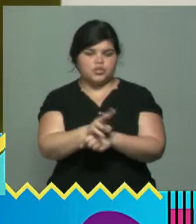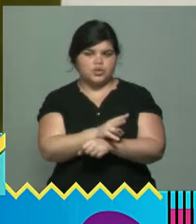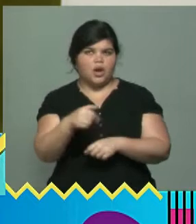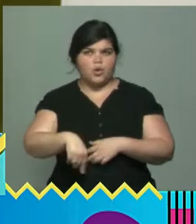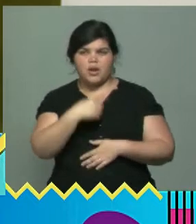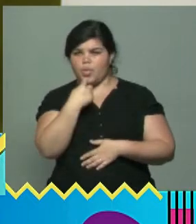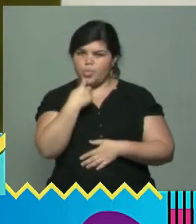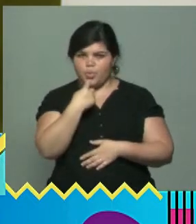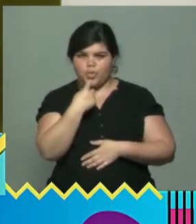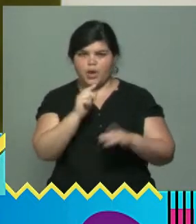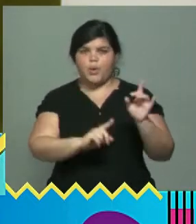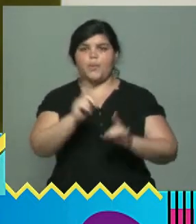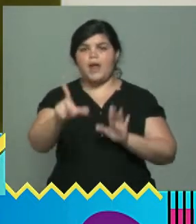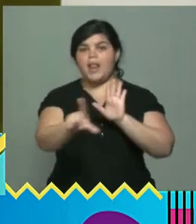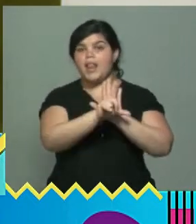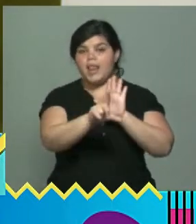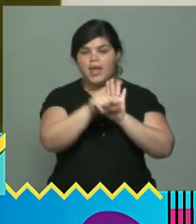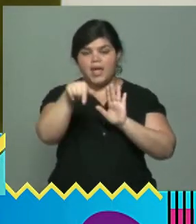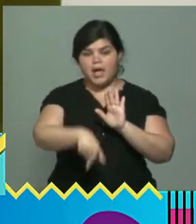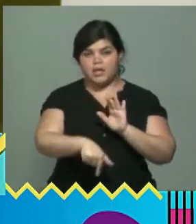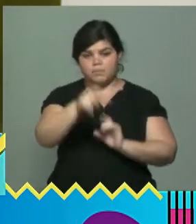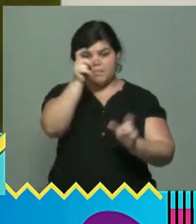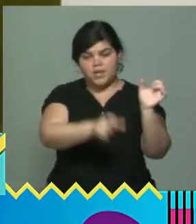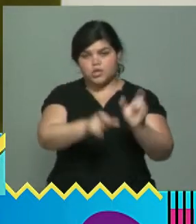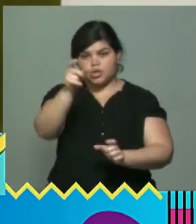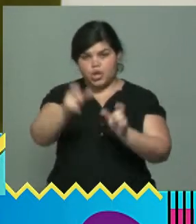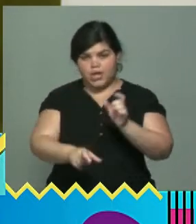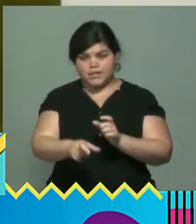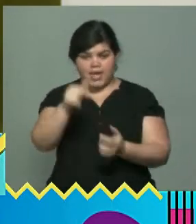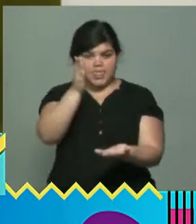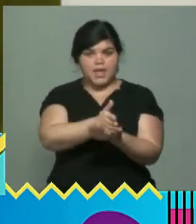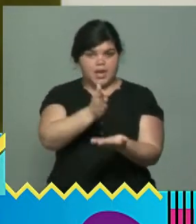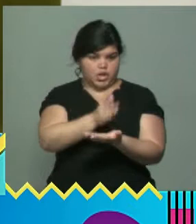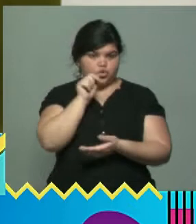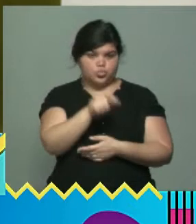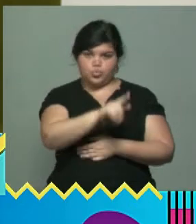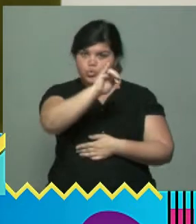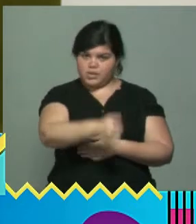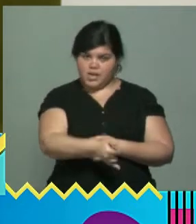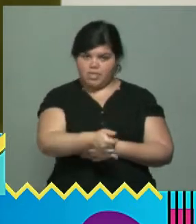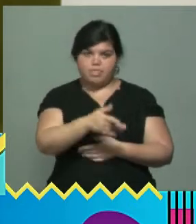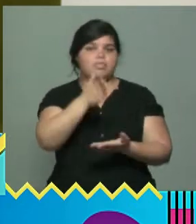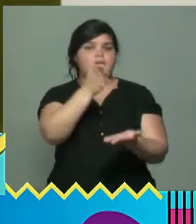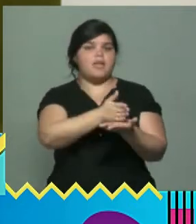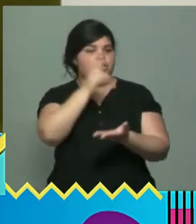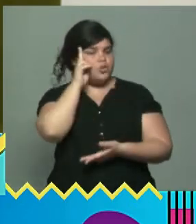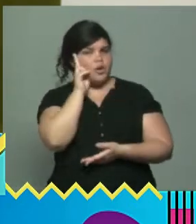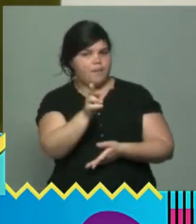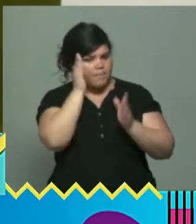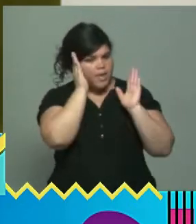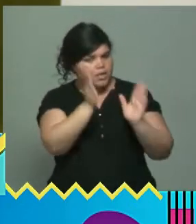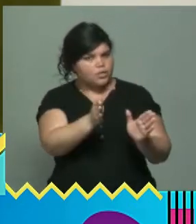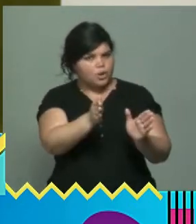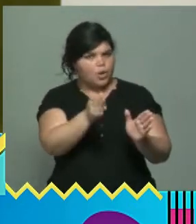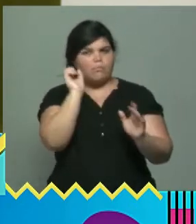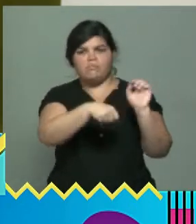son contemplados en la ley como sujetos de derecho, como con un derecho a ser escuchados, ¿sí? A ser tenidos en cuenta, realmente